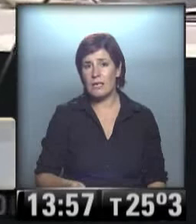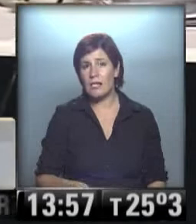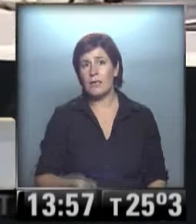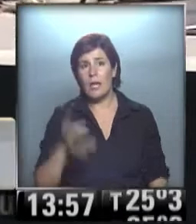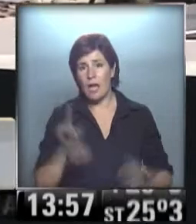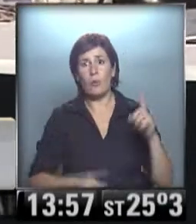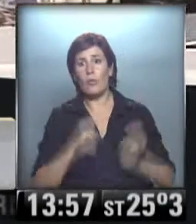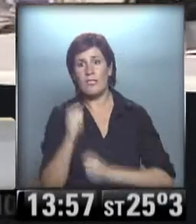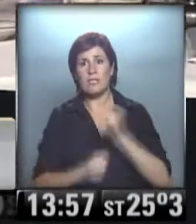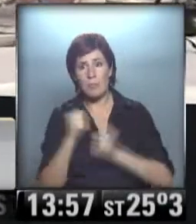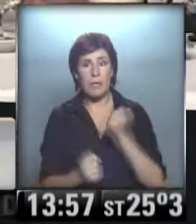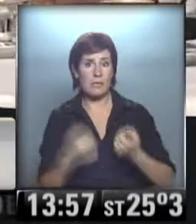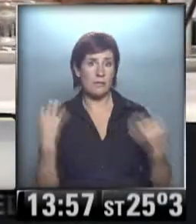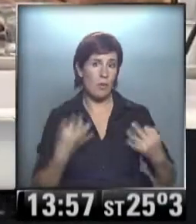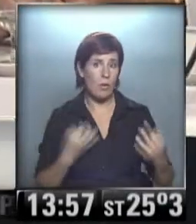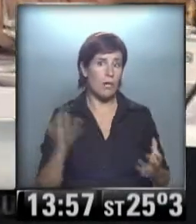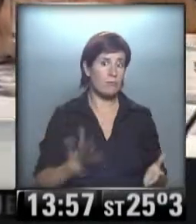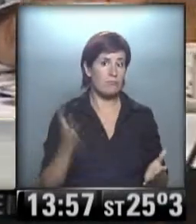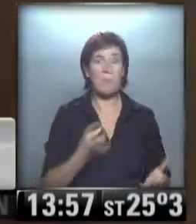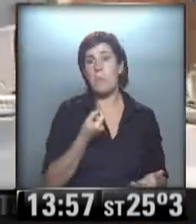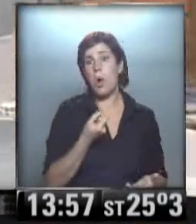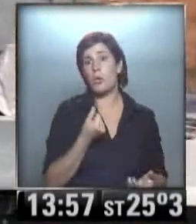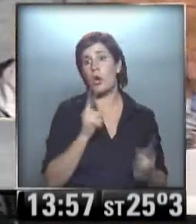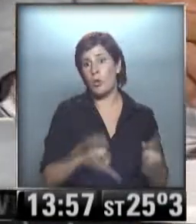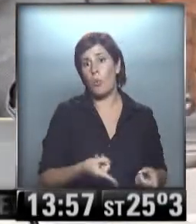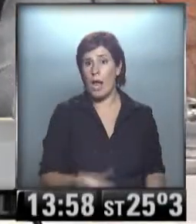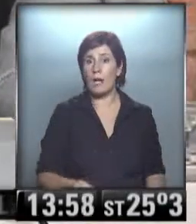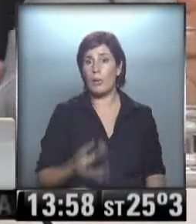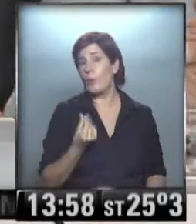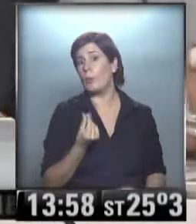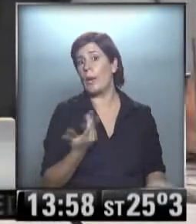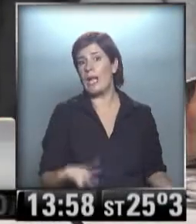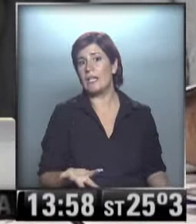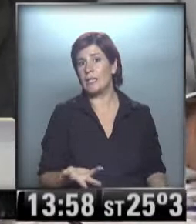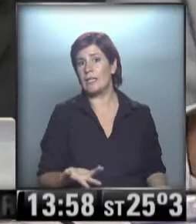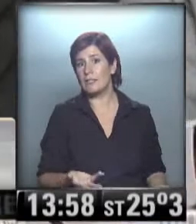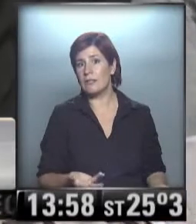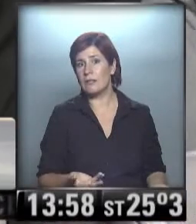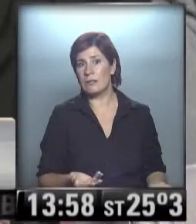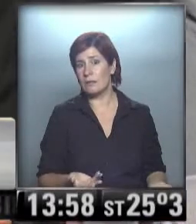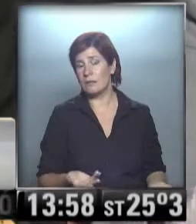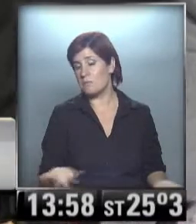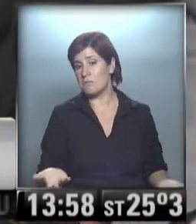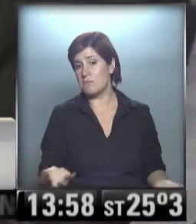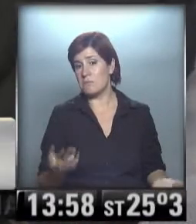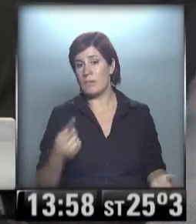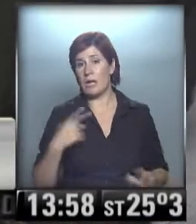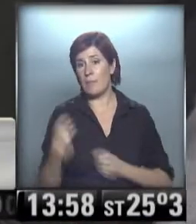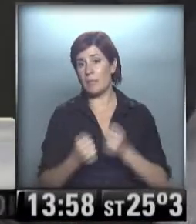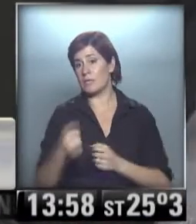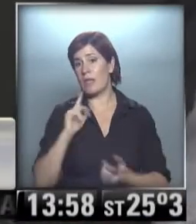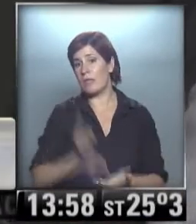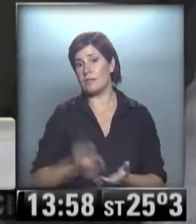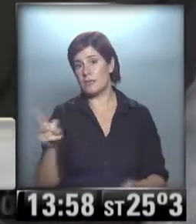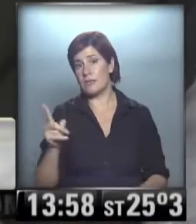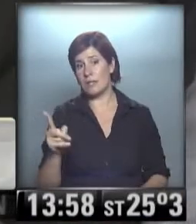puede ser buen negocio producir poco. No es necesariamente, el punto óptimo de la producción es una decisión empresaria,